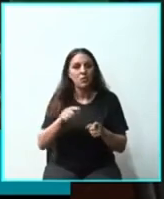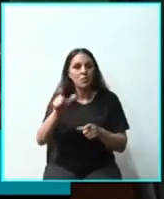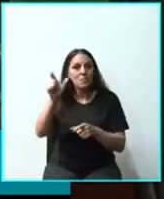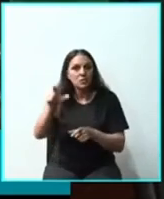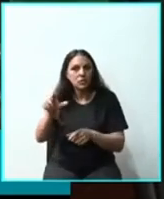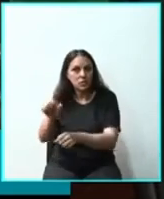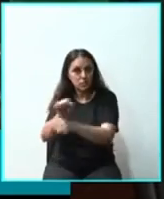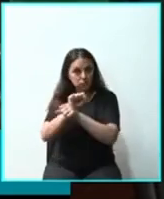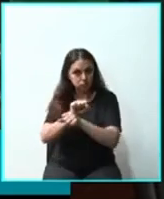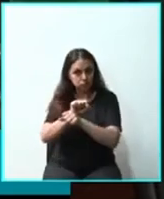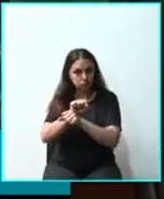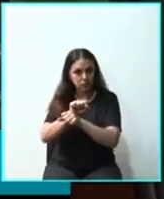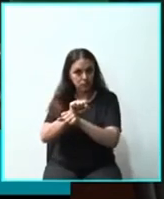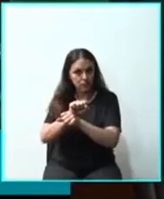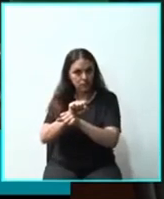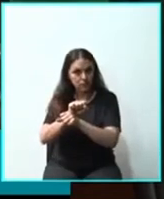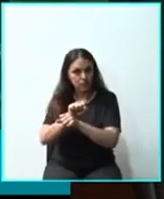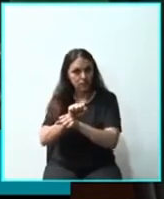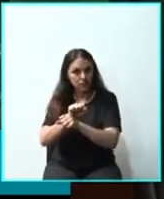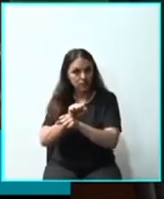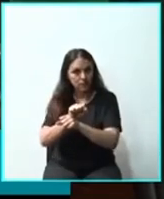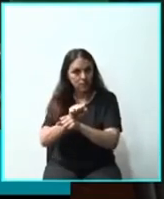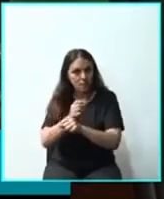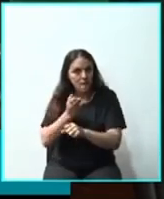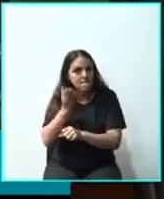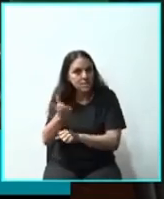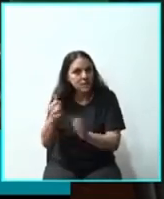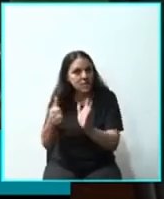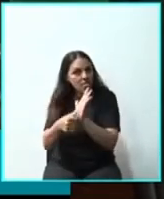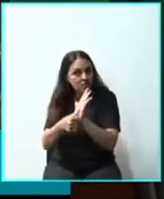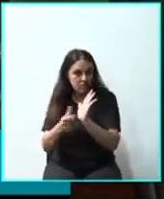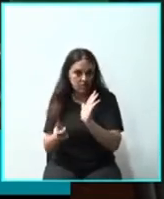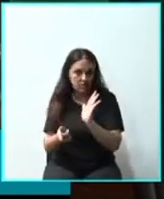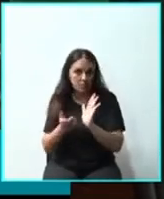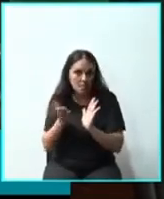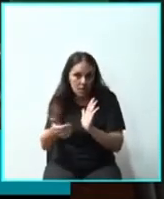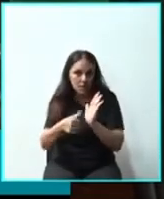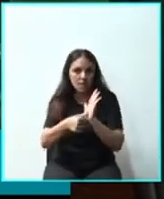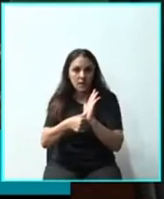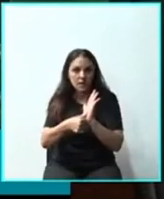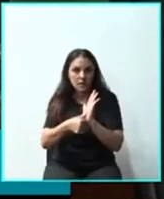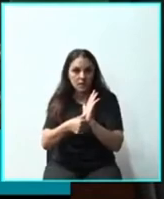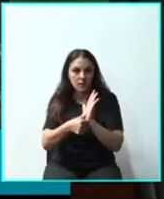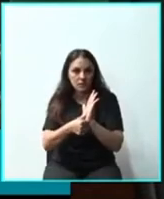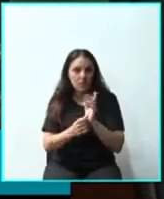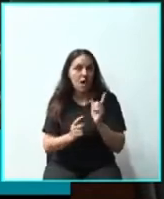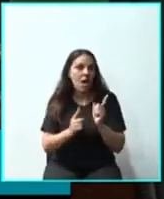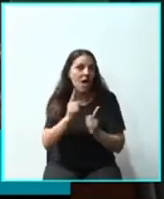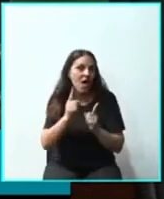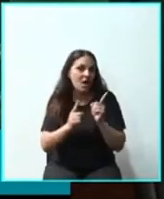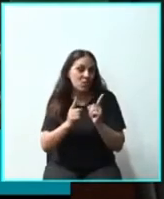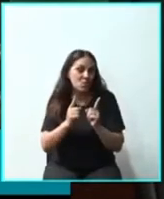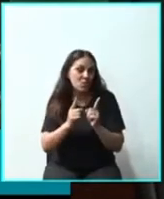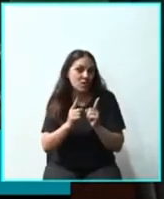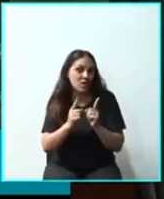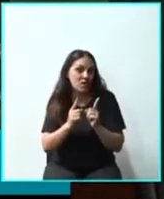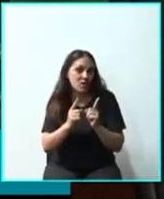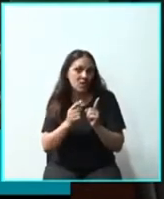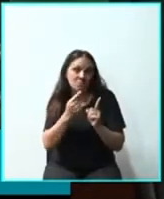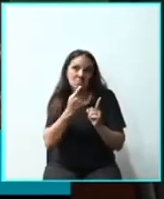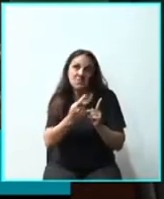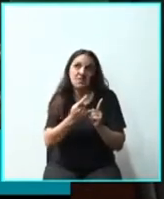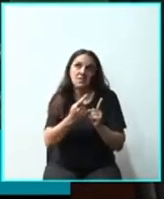persona, se le pide identificación, el DNI. Hubo algunas objeciones ahí de que si no tiene el